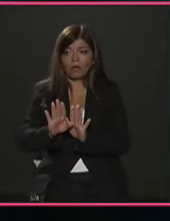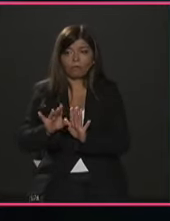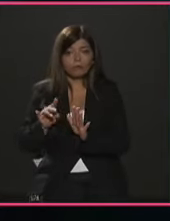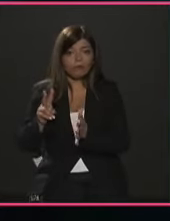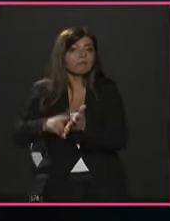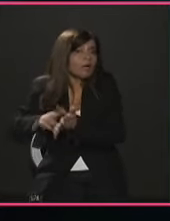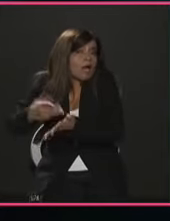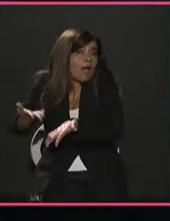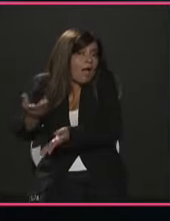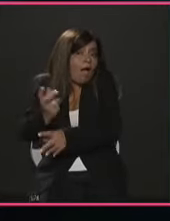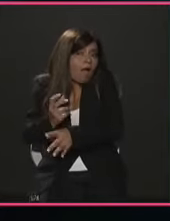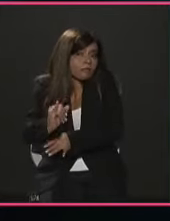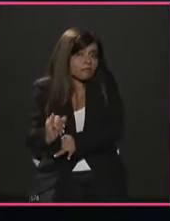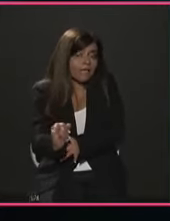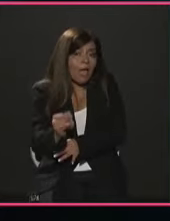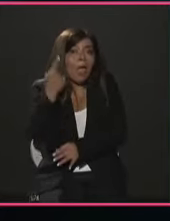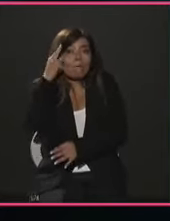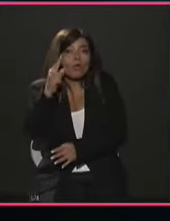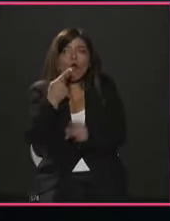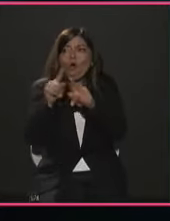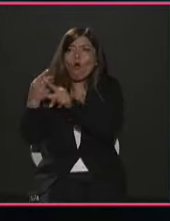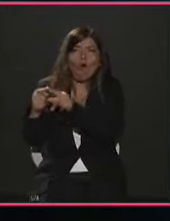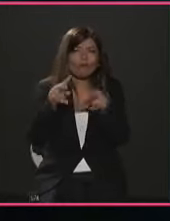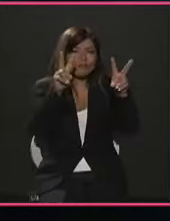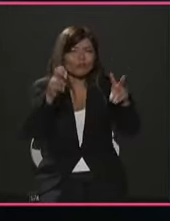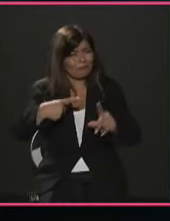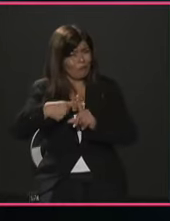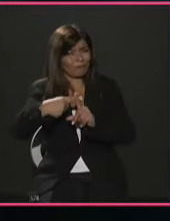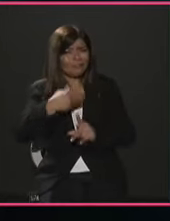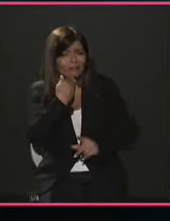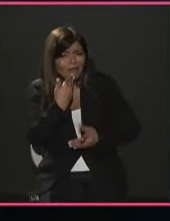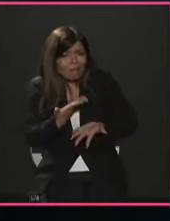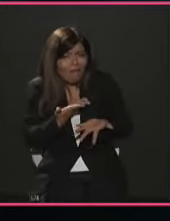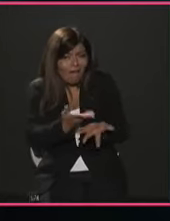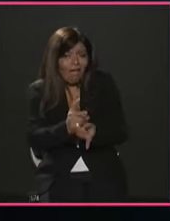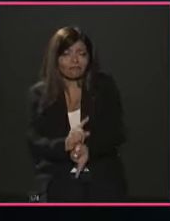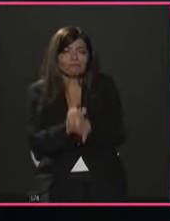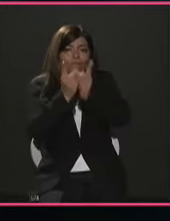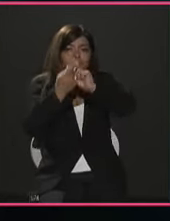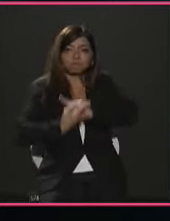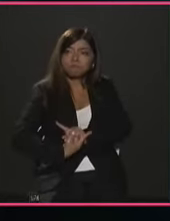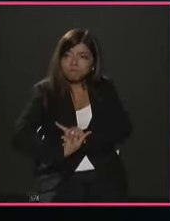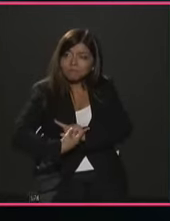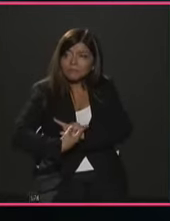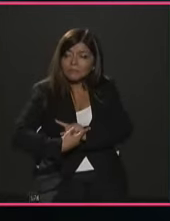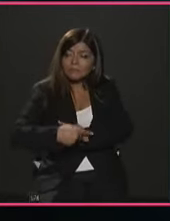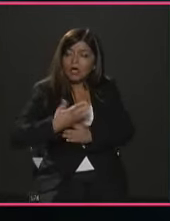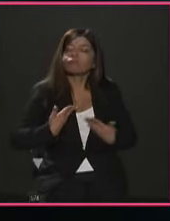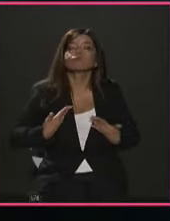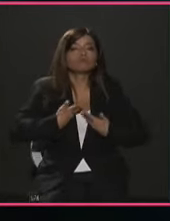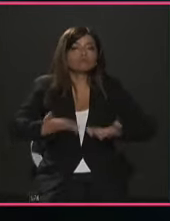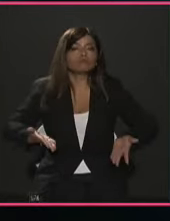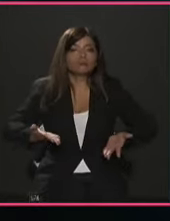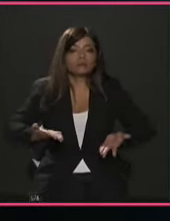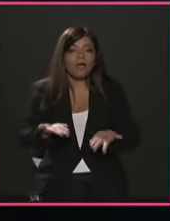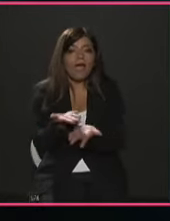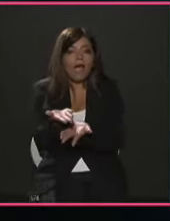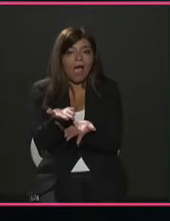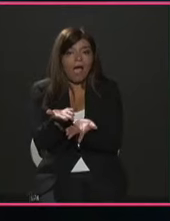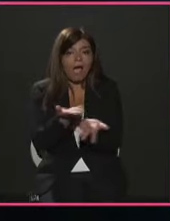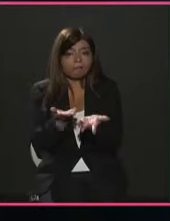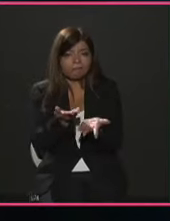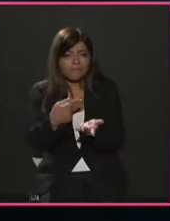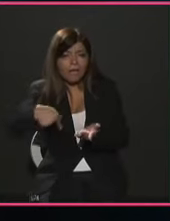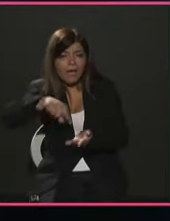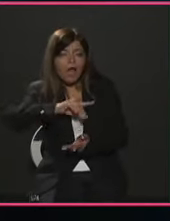realidad sino también de instalar otras agendas positivas que cambien nuestro sentido de la conversación y nuestra disposición a